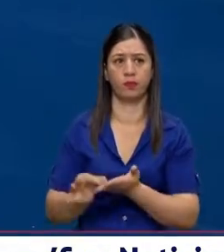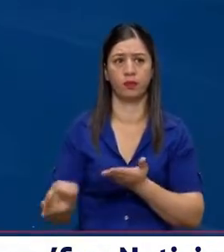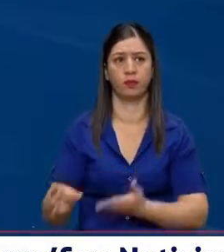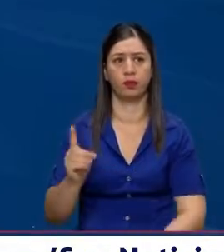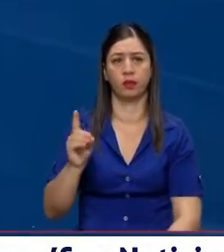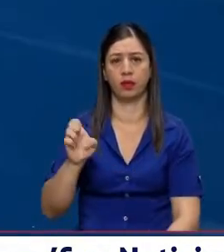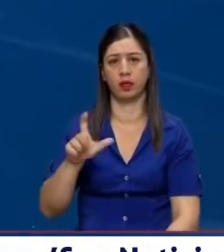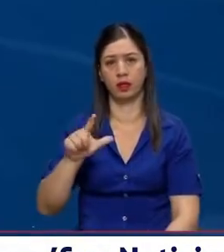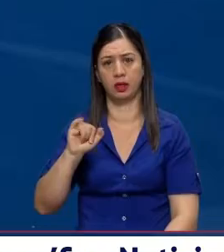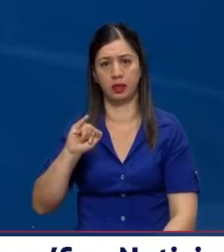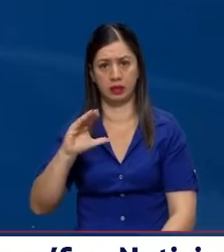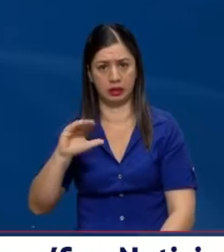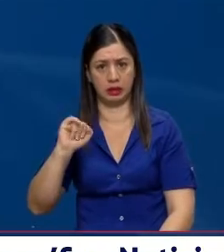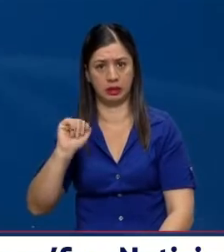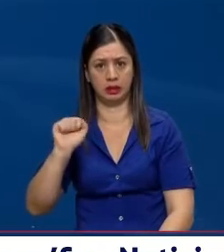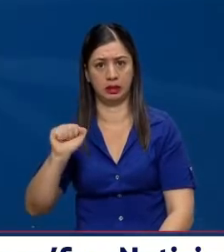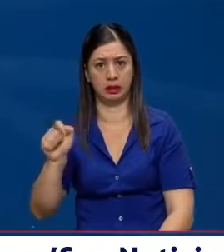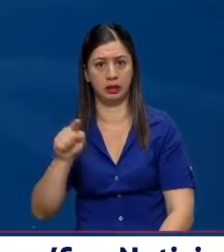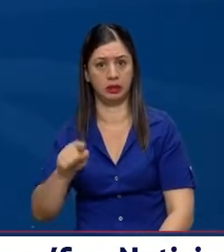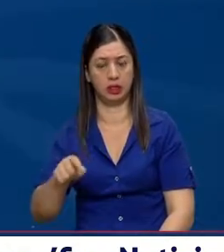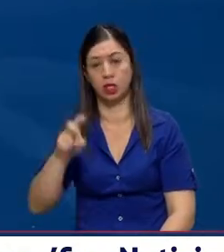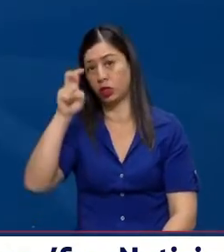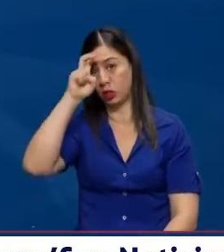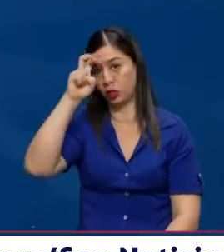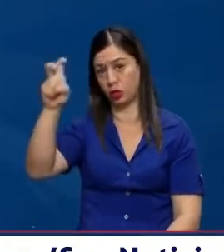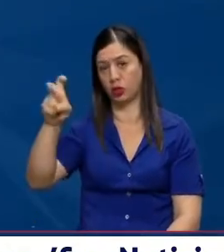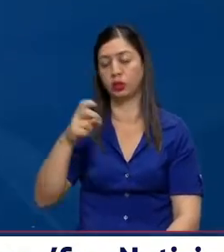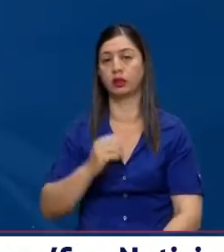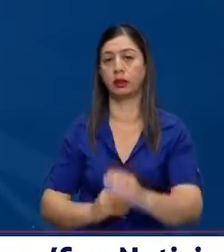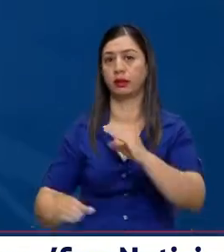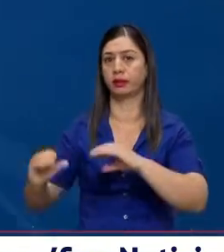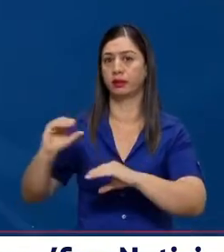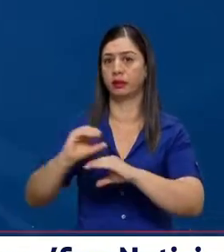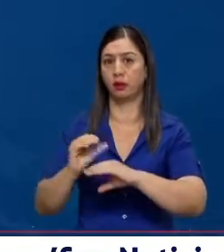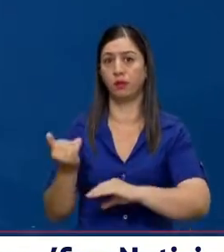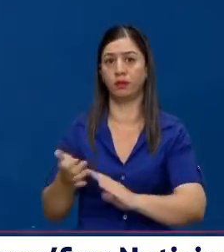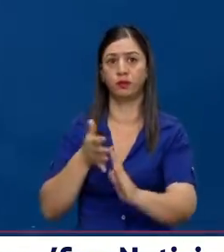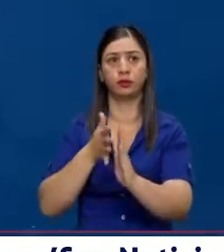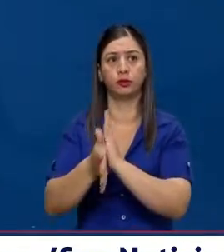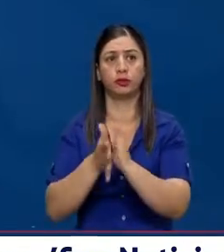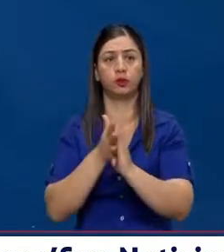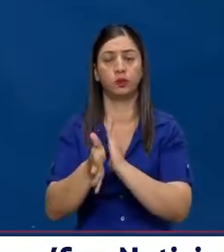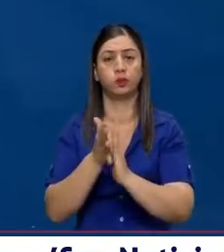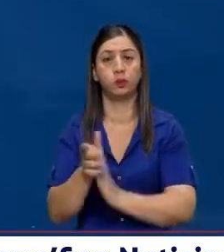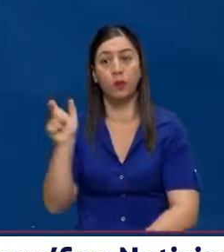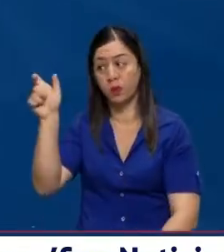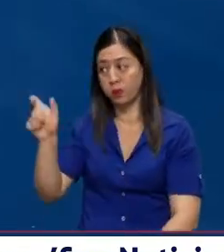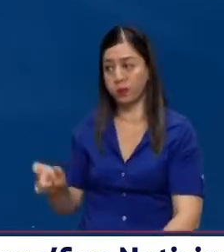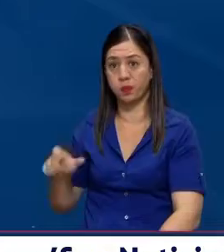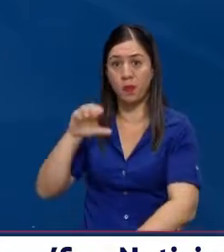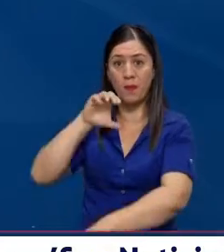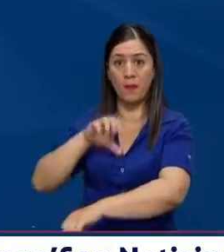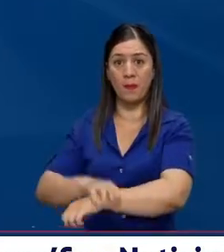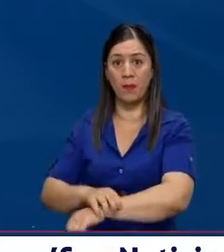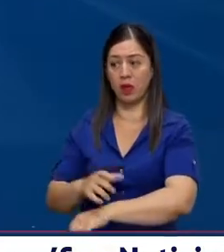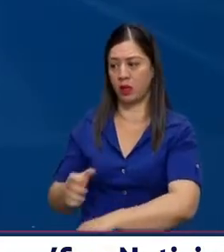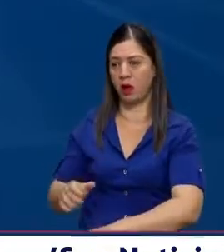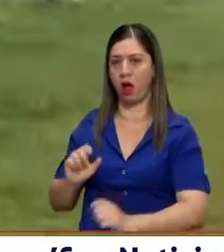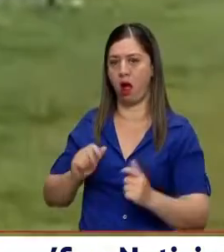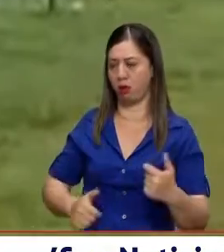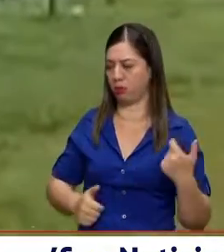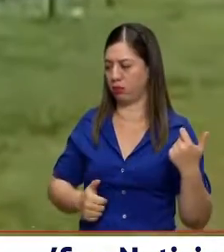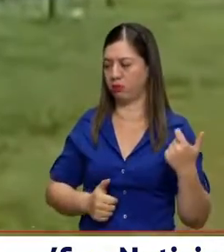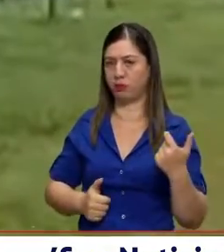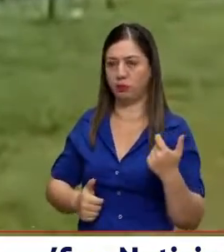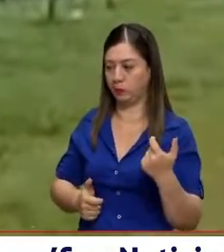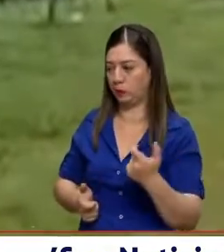de Buenos Aires, al noroccidente del departamento del Cauca. Según se ha informado, esta persona fue retenida por sujetos armados, quienes se lo